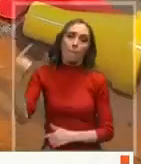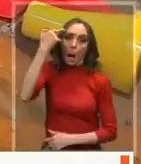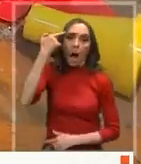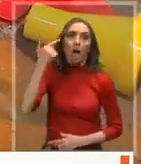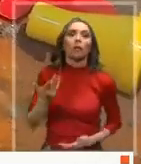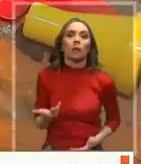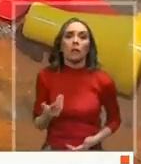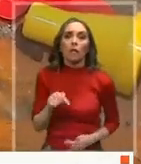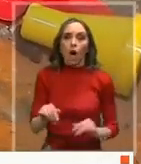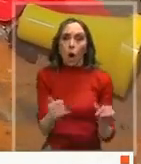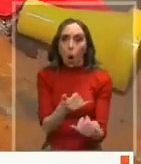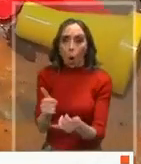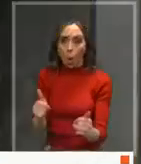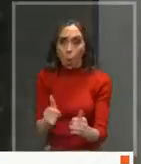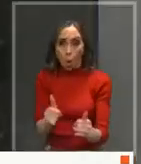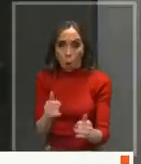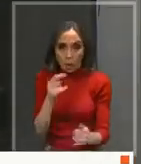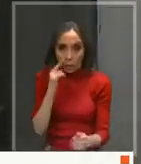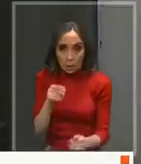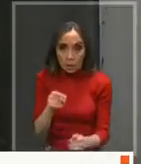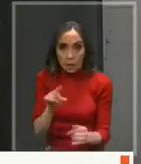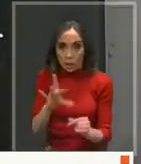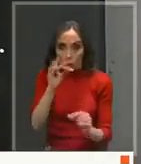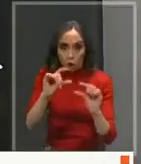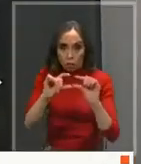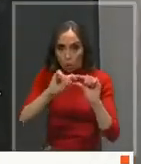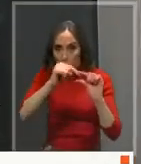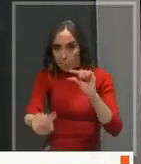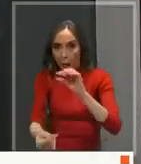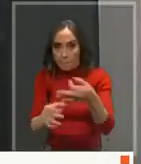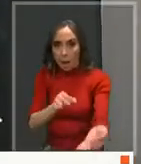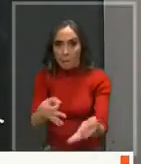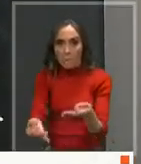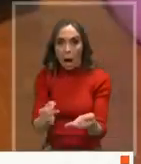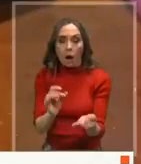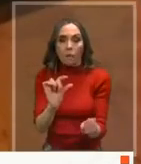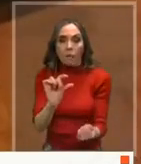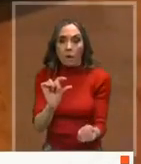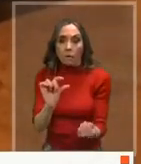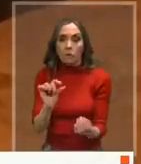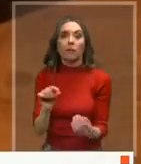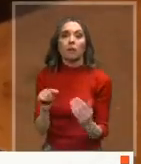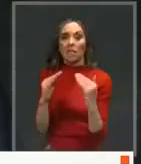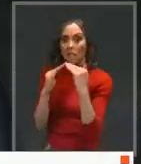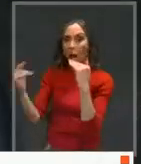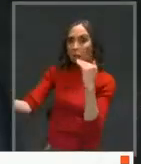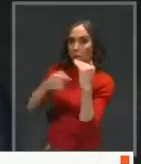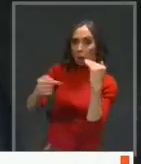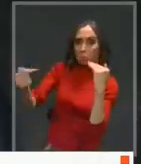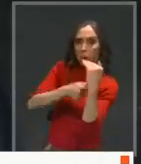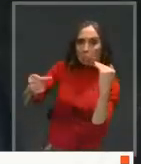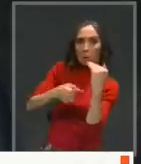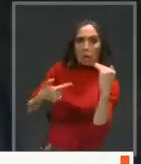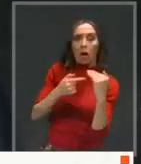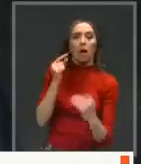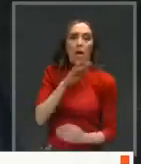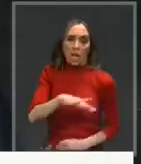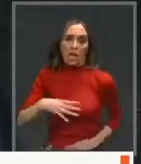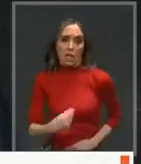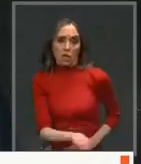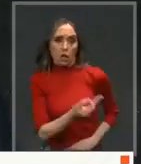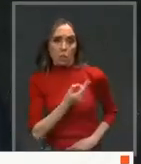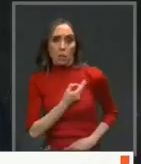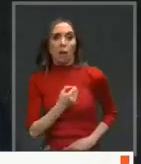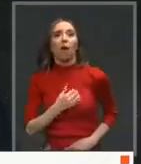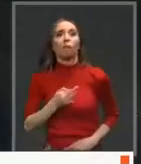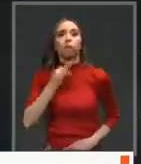hoy están sus juguetes también se encuentran los restos balísticos que hasta ahora han ingresado a su hogar. Ayer me decía, mamá, tengo toda una vida